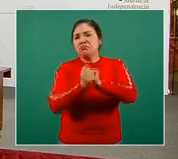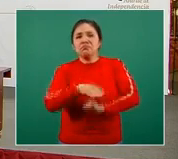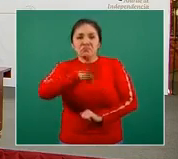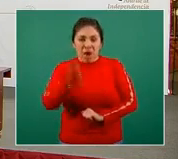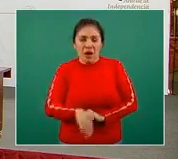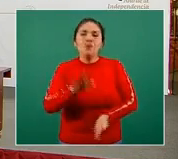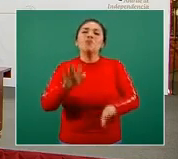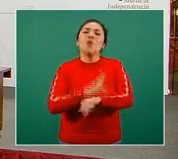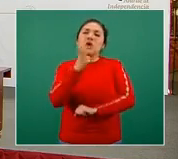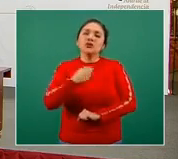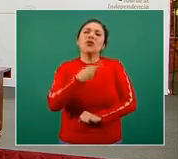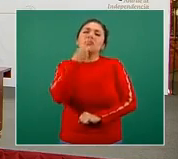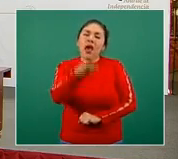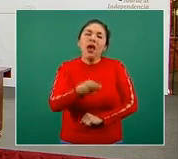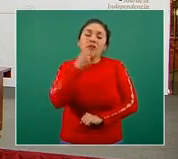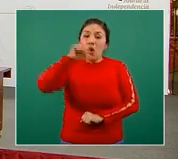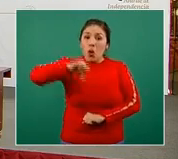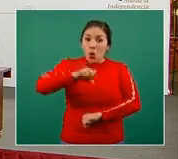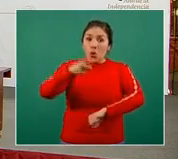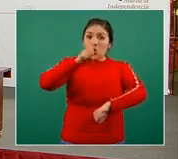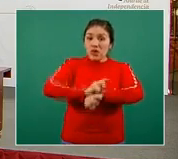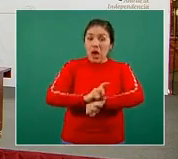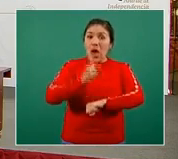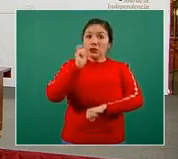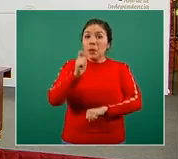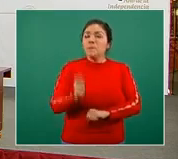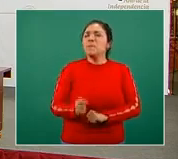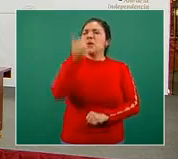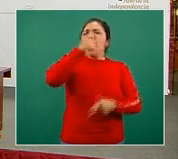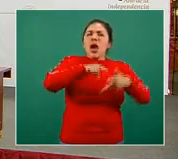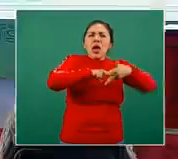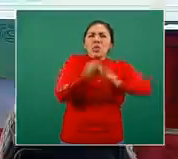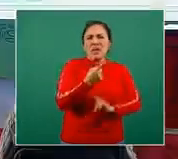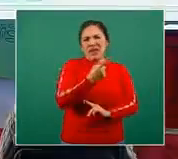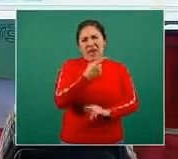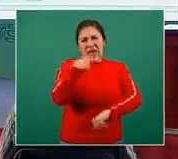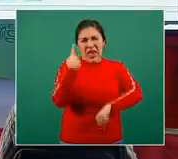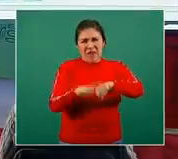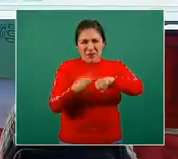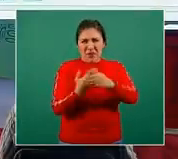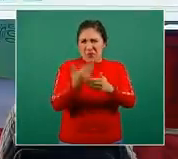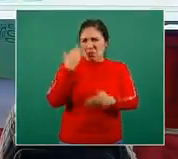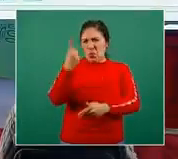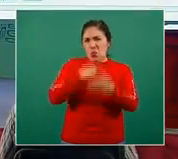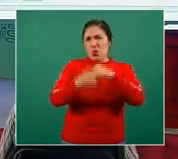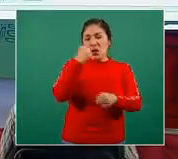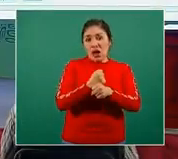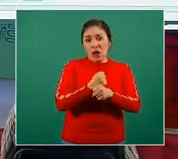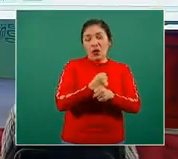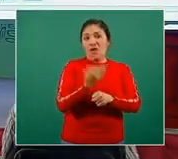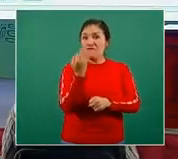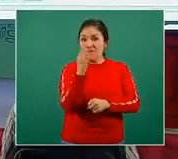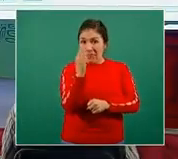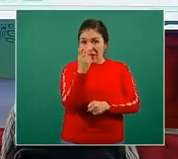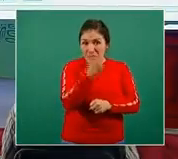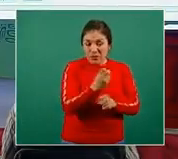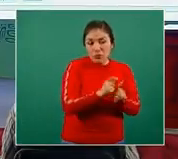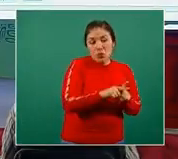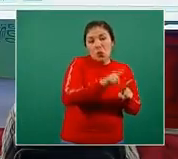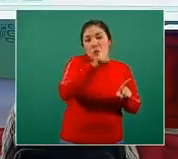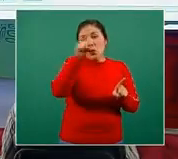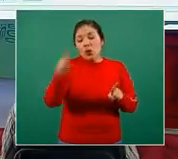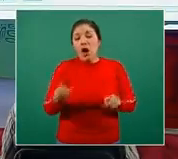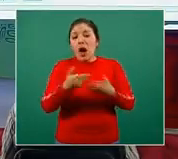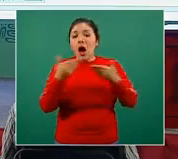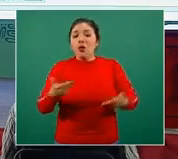defunciones confirmadas hasta el día de hoy, desde que inició la epidemia el año pasado, en el mes de febrero,